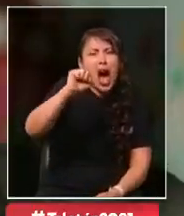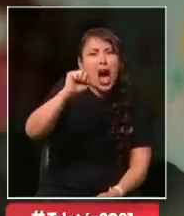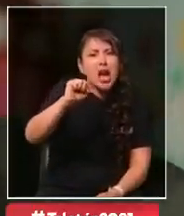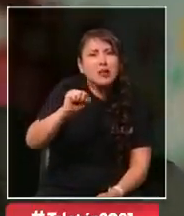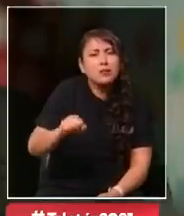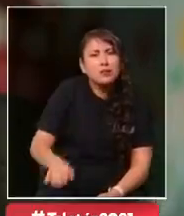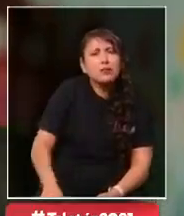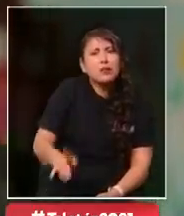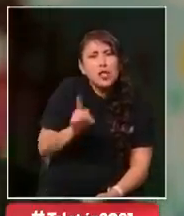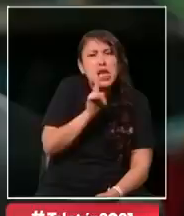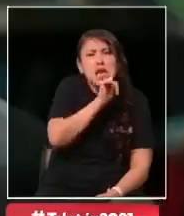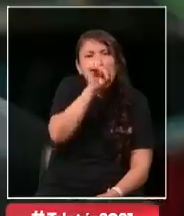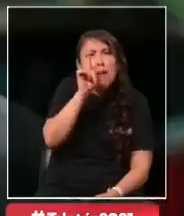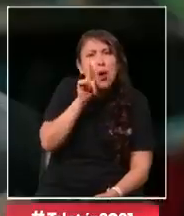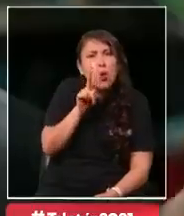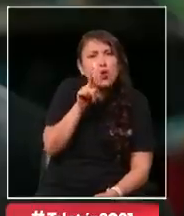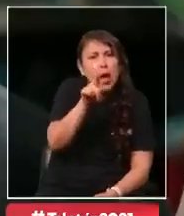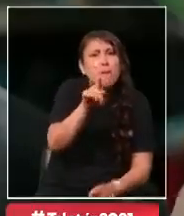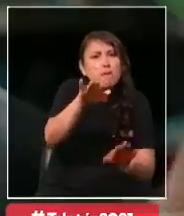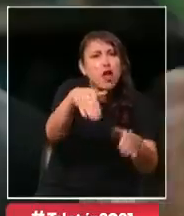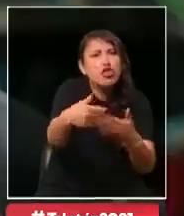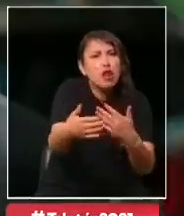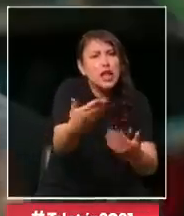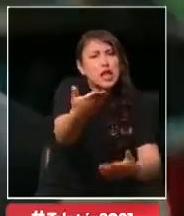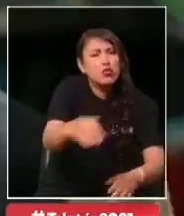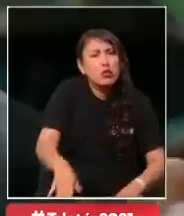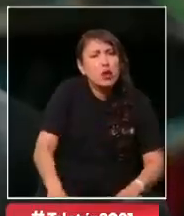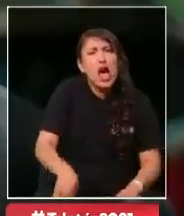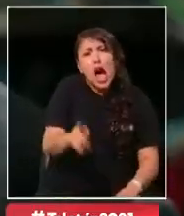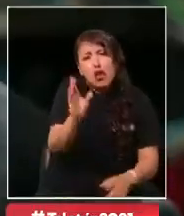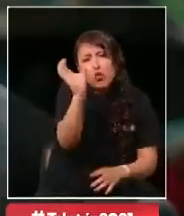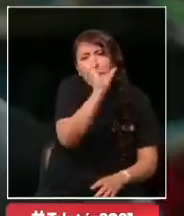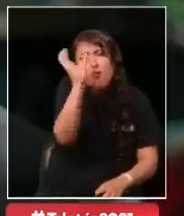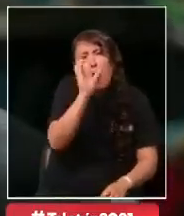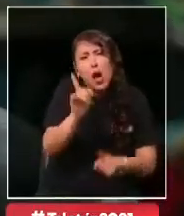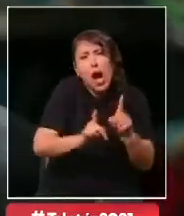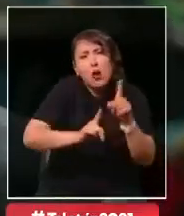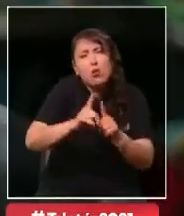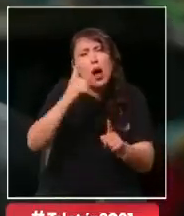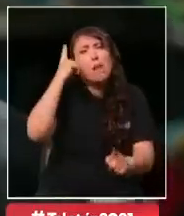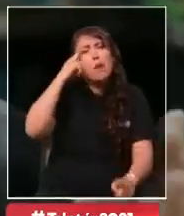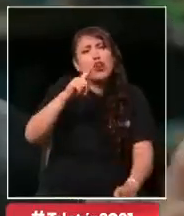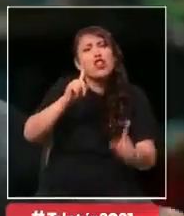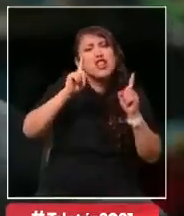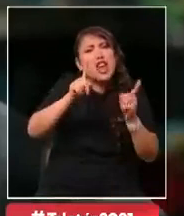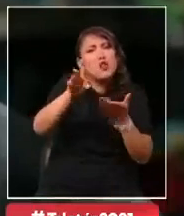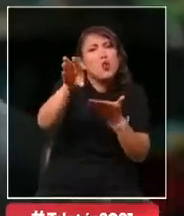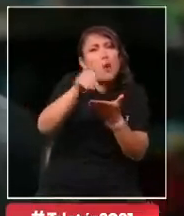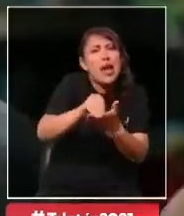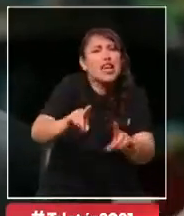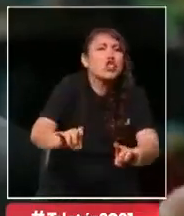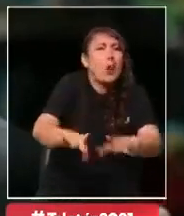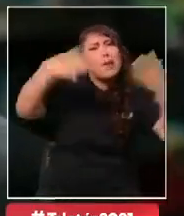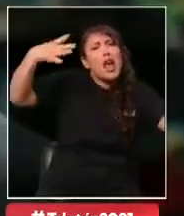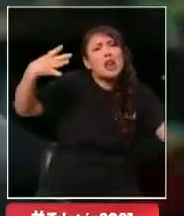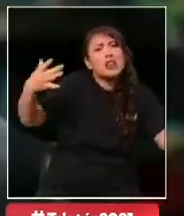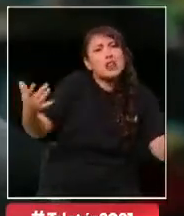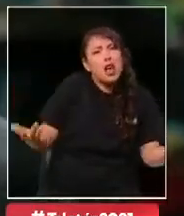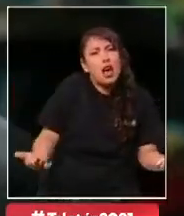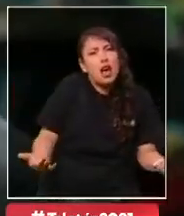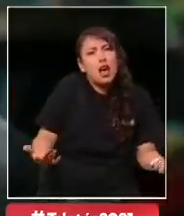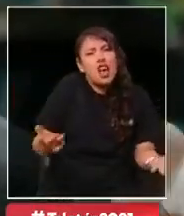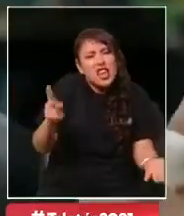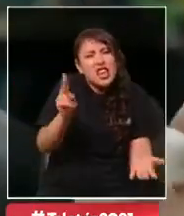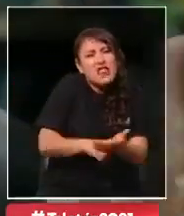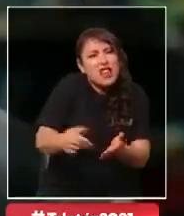Y le pregunto por ti. Ahí tienes que buscar algo, pero tiene que ser algo que sorprenda, algo que pueda